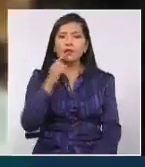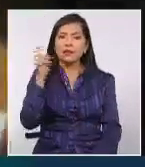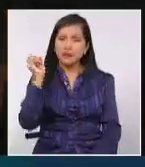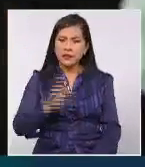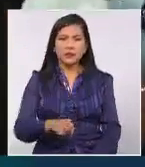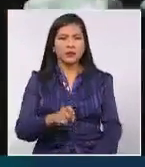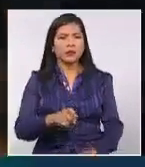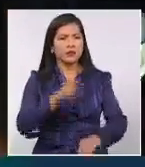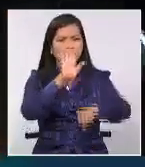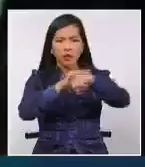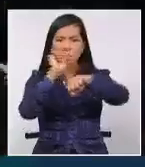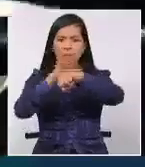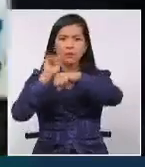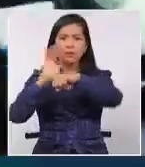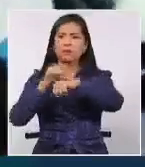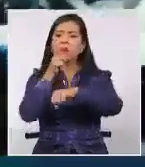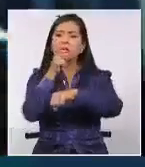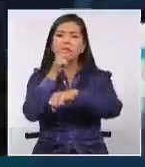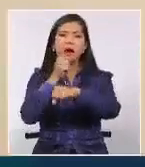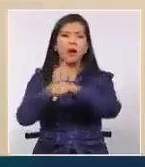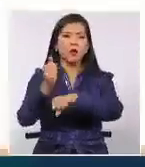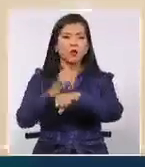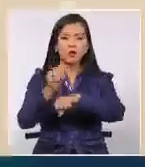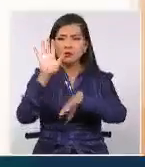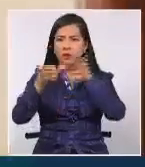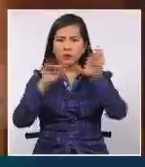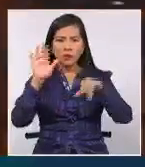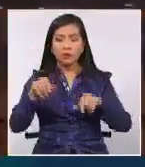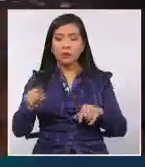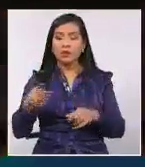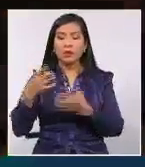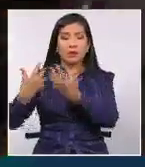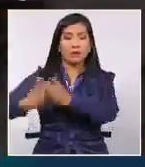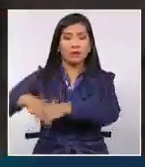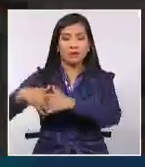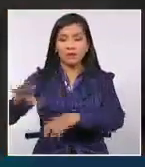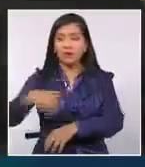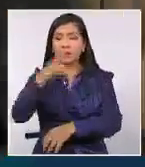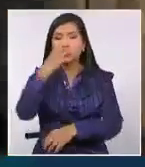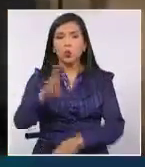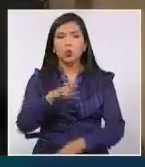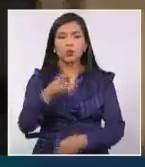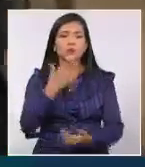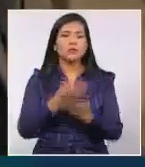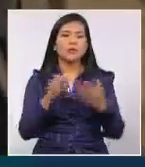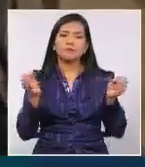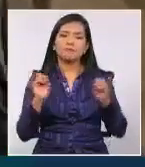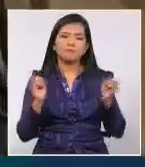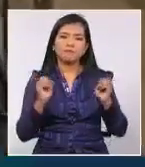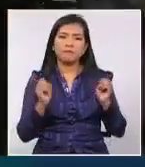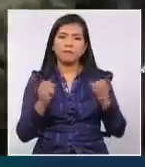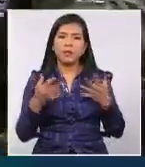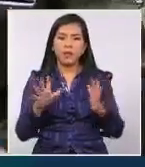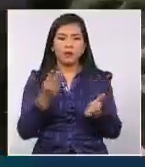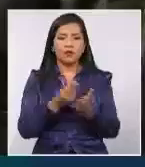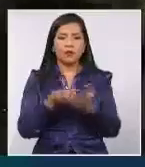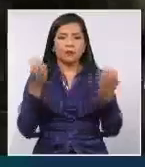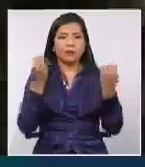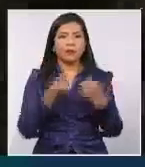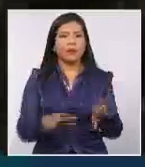los acusados por la compra de equipos médicos que nunca tuvieron uso durante la pandemia y que provocaron daño económico al